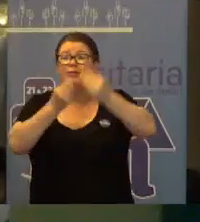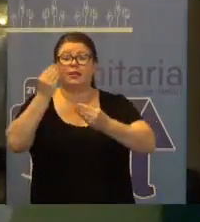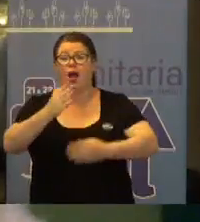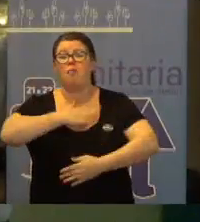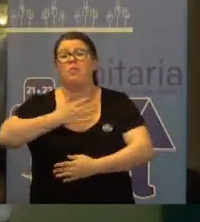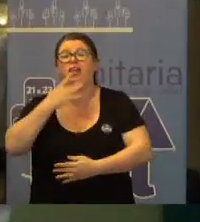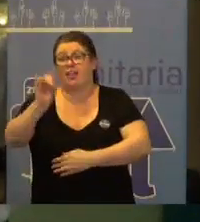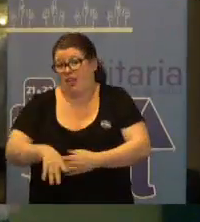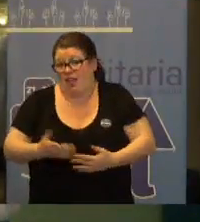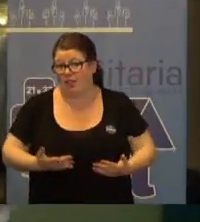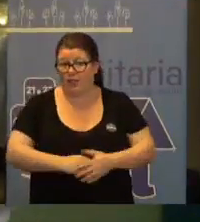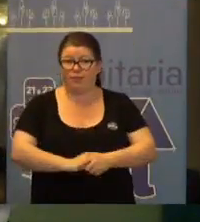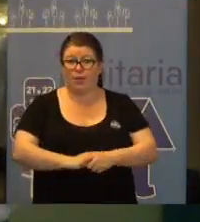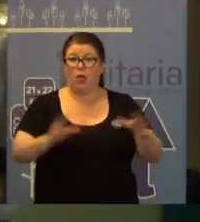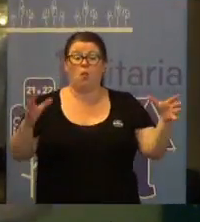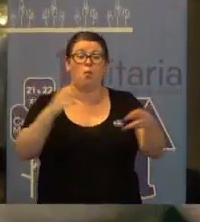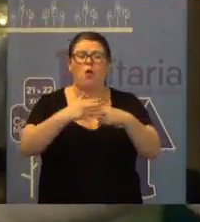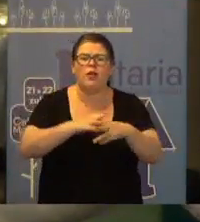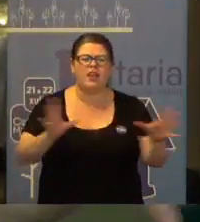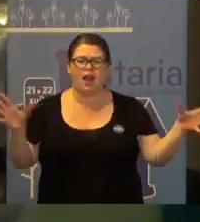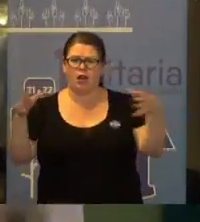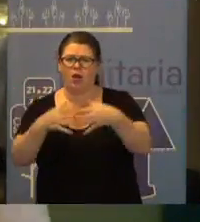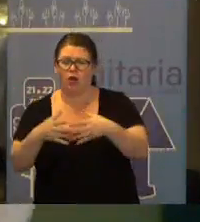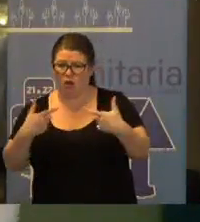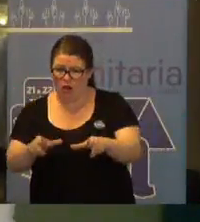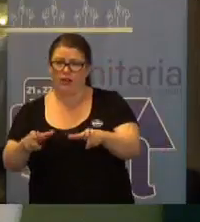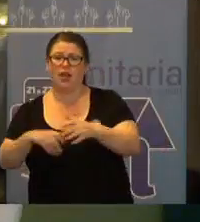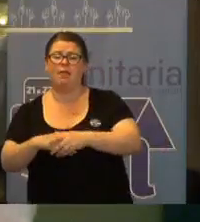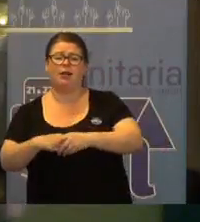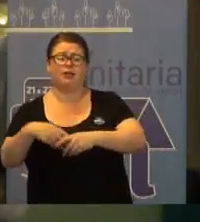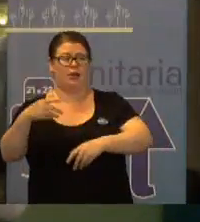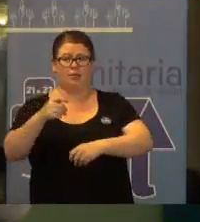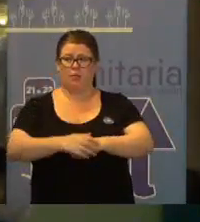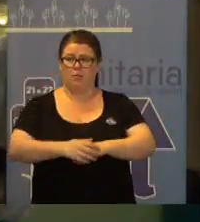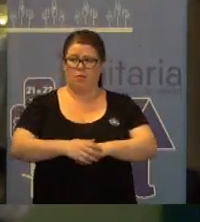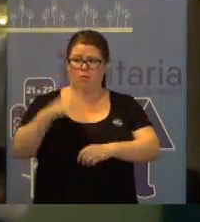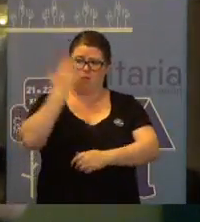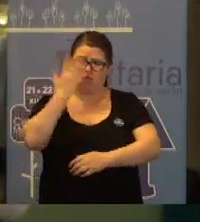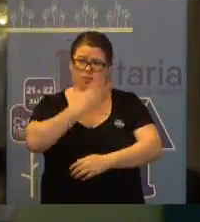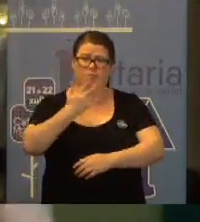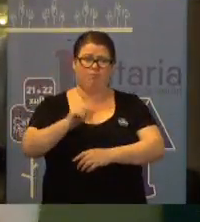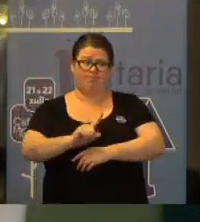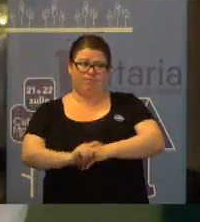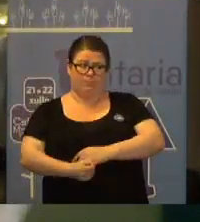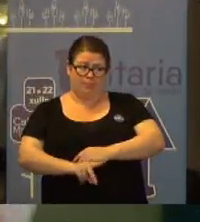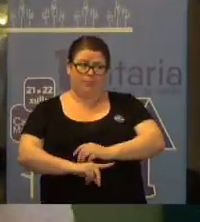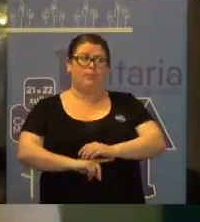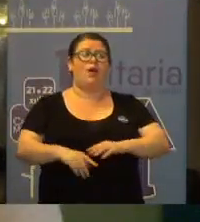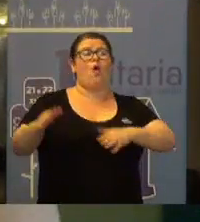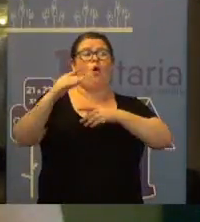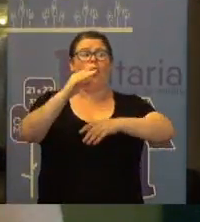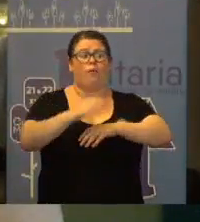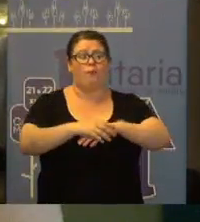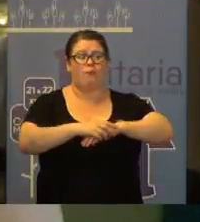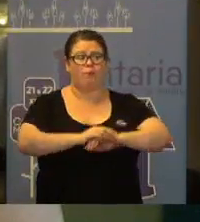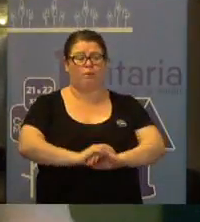traballar na acción política colectiva sin cuestionar a propiedade das siglas, das organizacións ou do